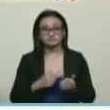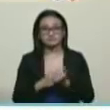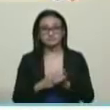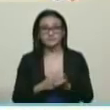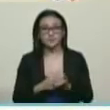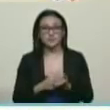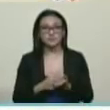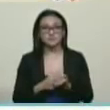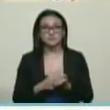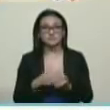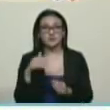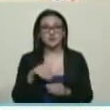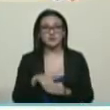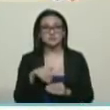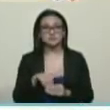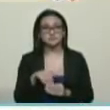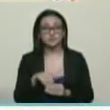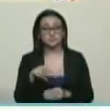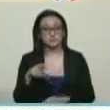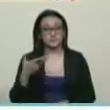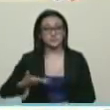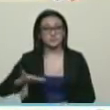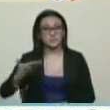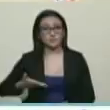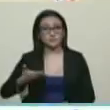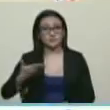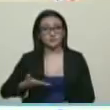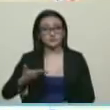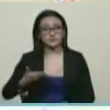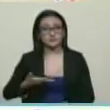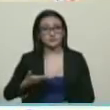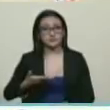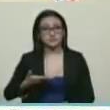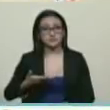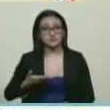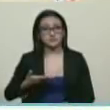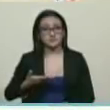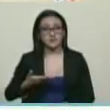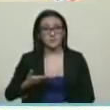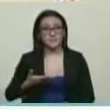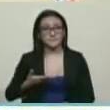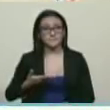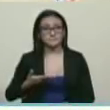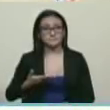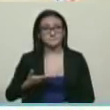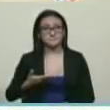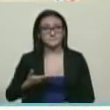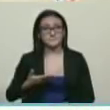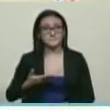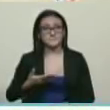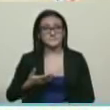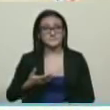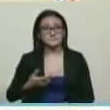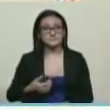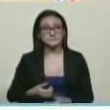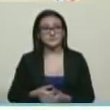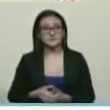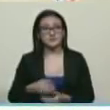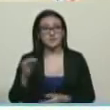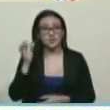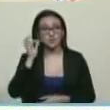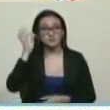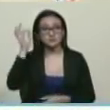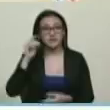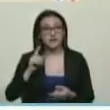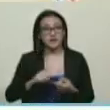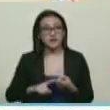que para esta elección, que es tan importante, tan fundamental, como son los